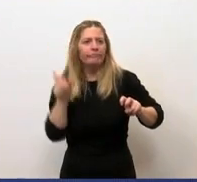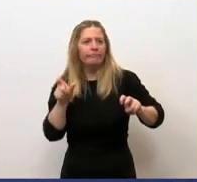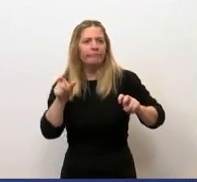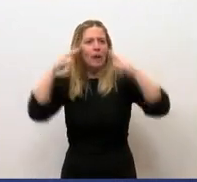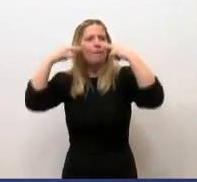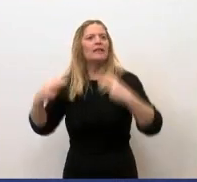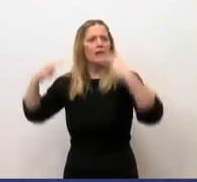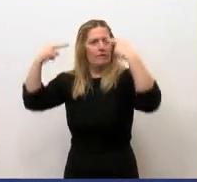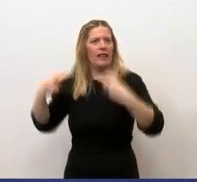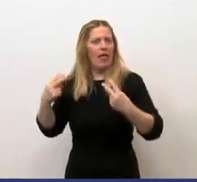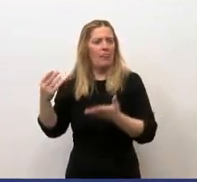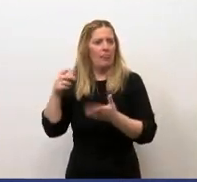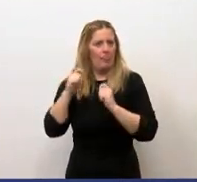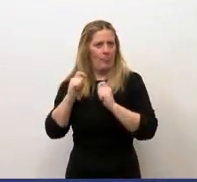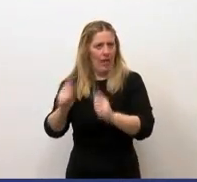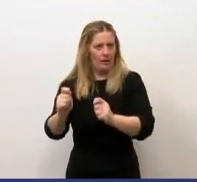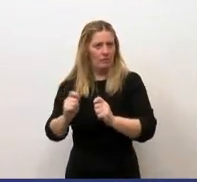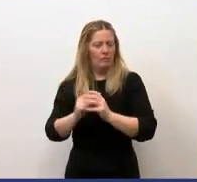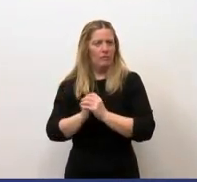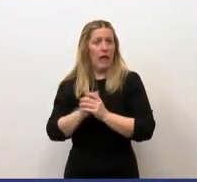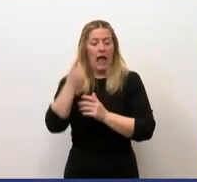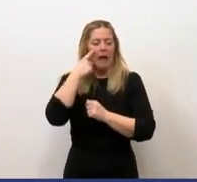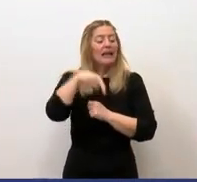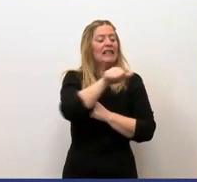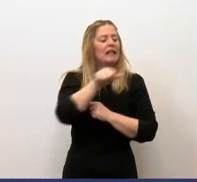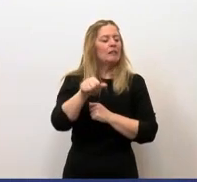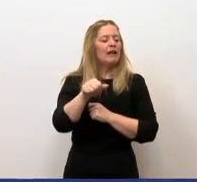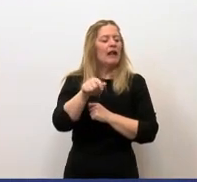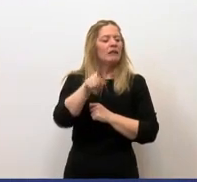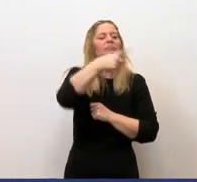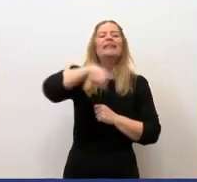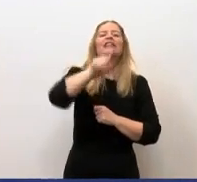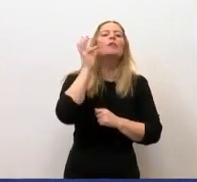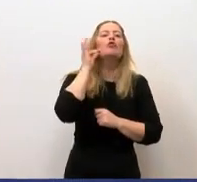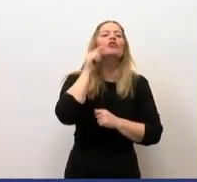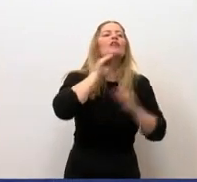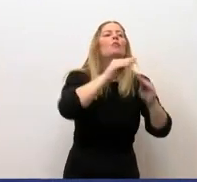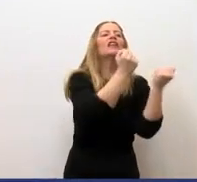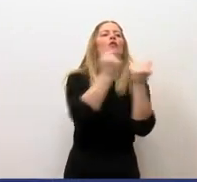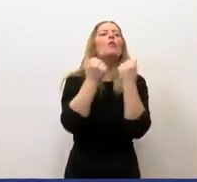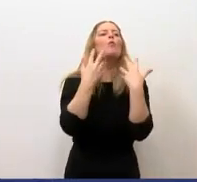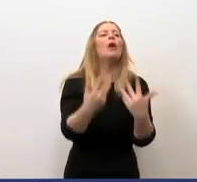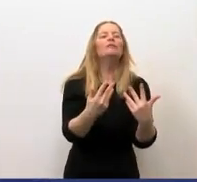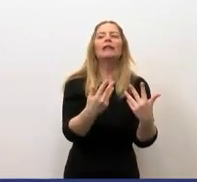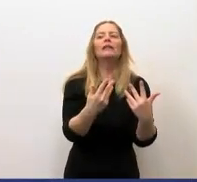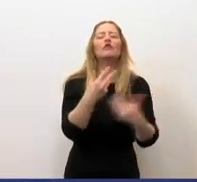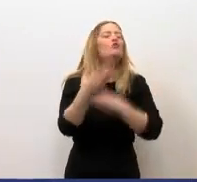¿cuántas de vosotras esta semana en vuestras instituciones no habéis hecho